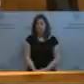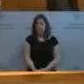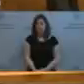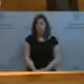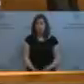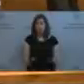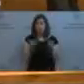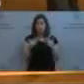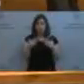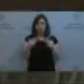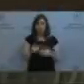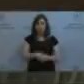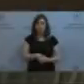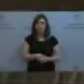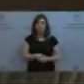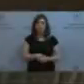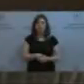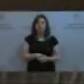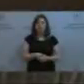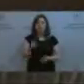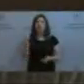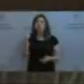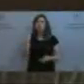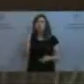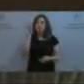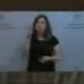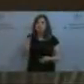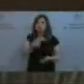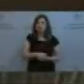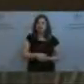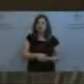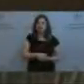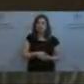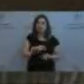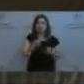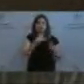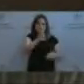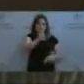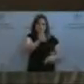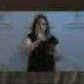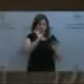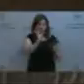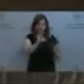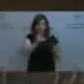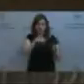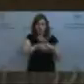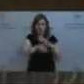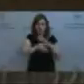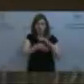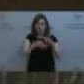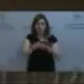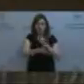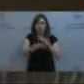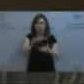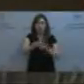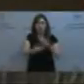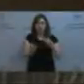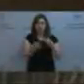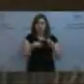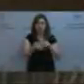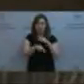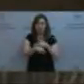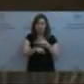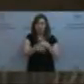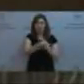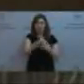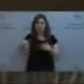Muchas gracias, señora presidenta. La respuesta es sí, evidentemente. Gestionar es utilizar los recursos adecuados